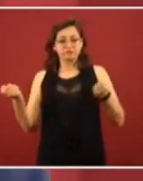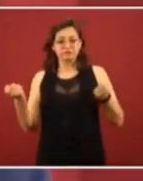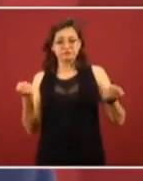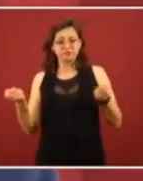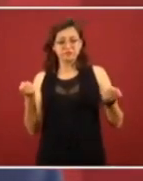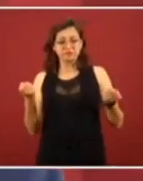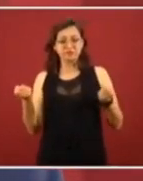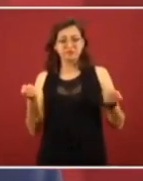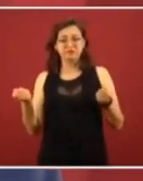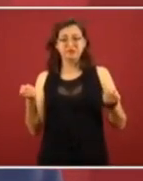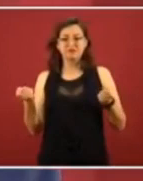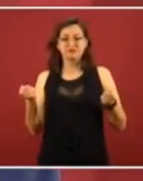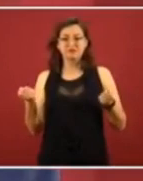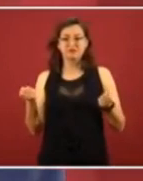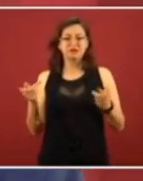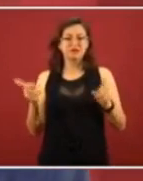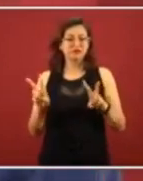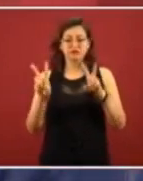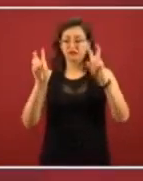todo lo relacionado con el comercio